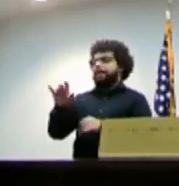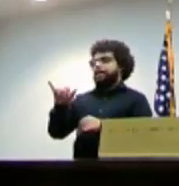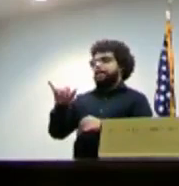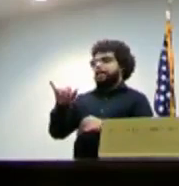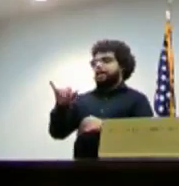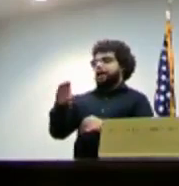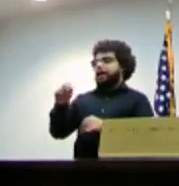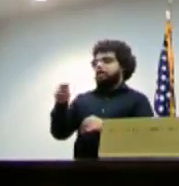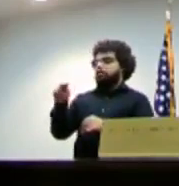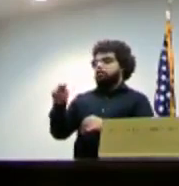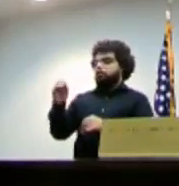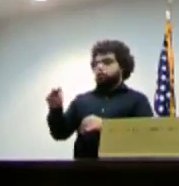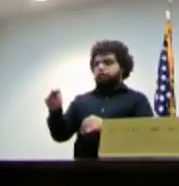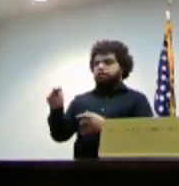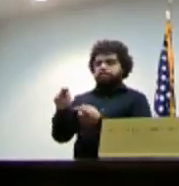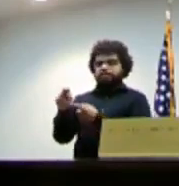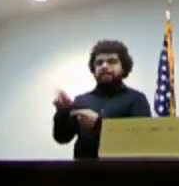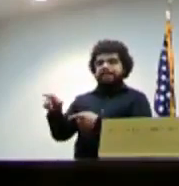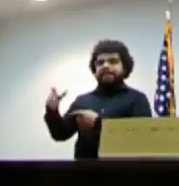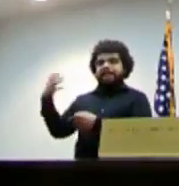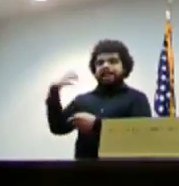central.